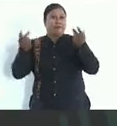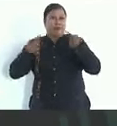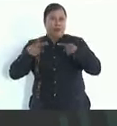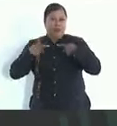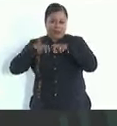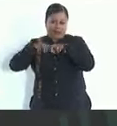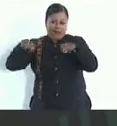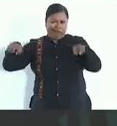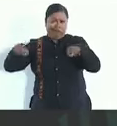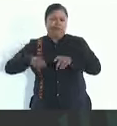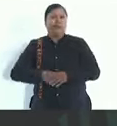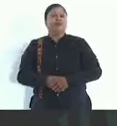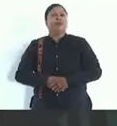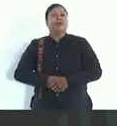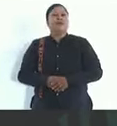presidium.